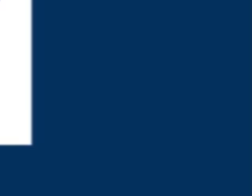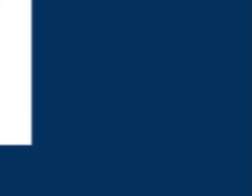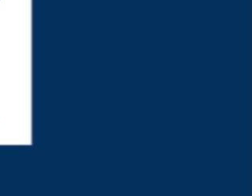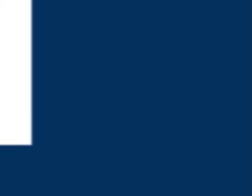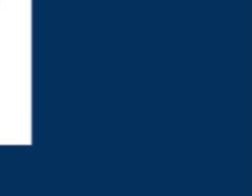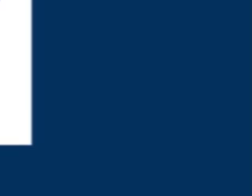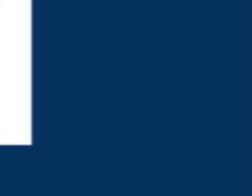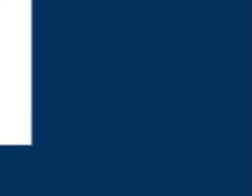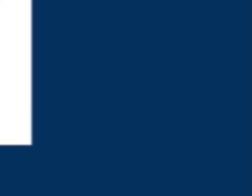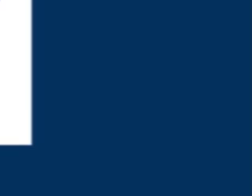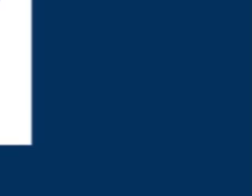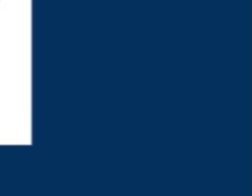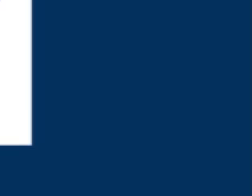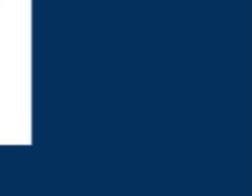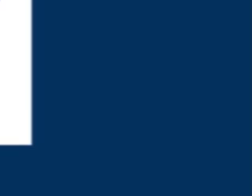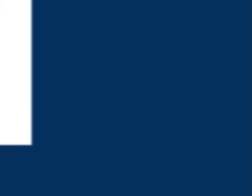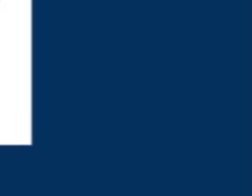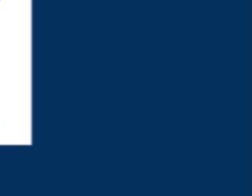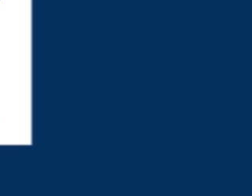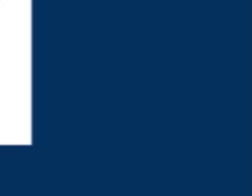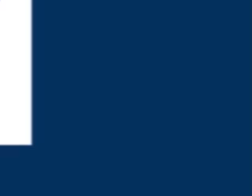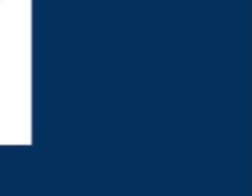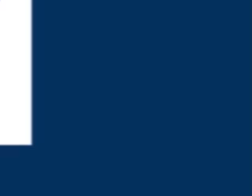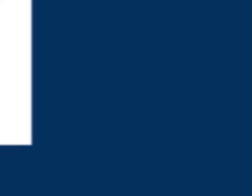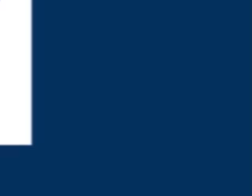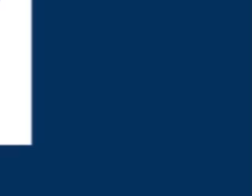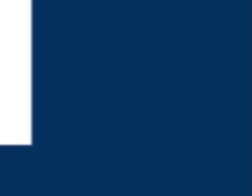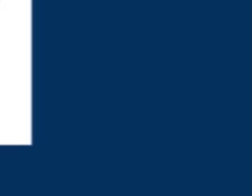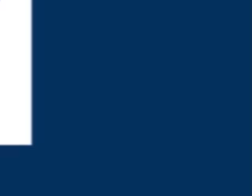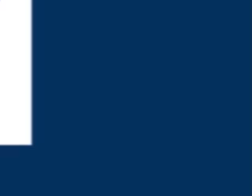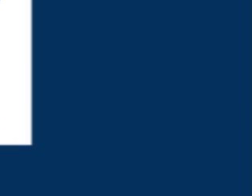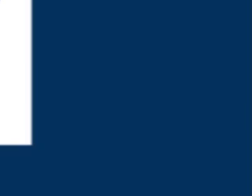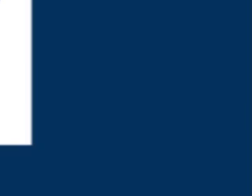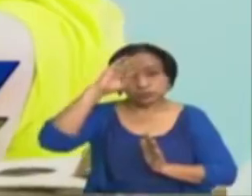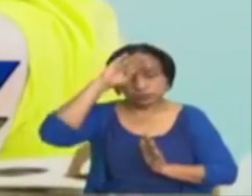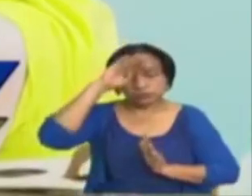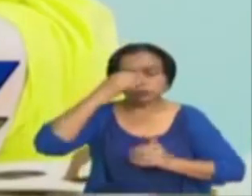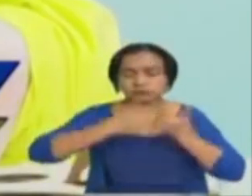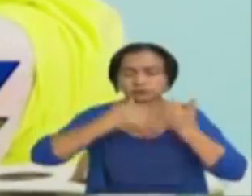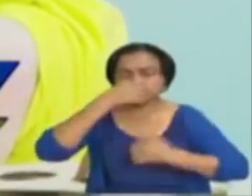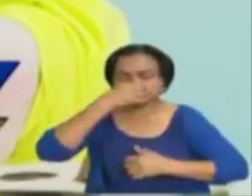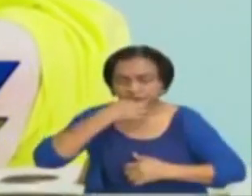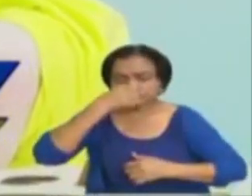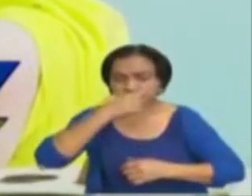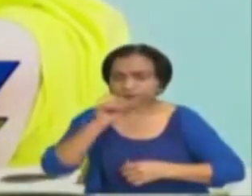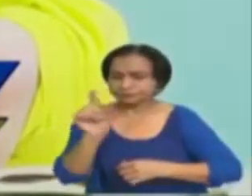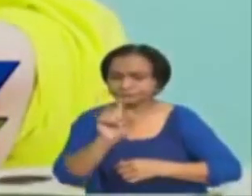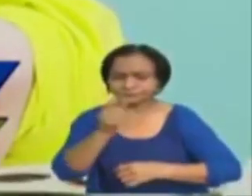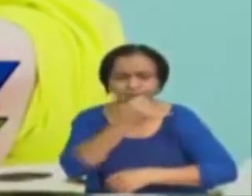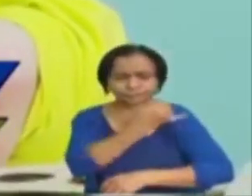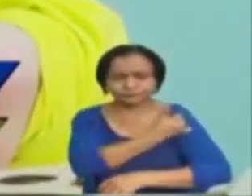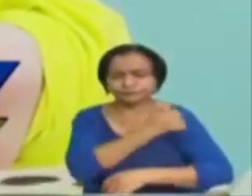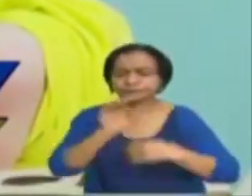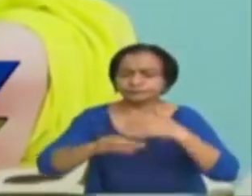Cébaco, en Matagalpa, también municipio con la segunda dosis de la vacuna Sputnik